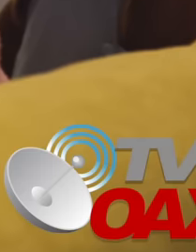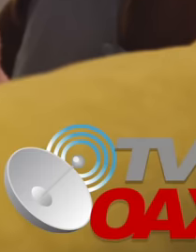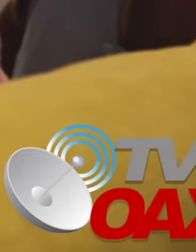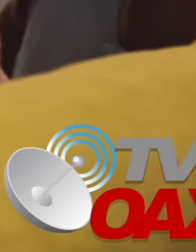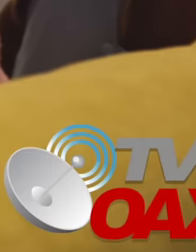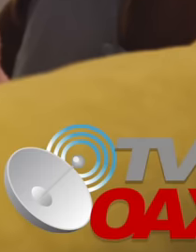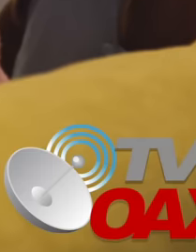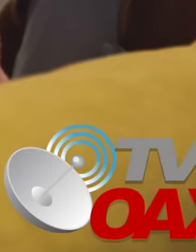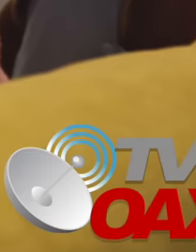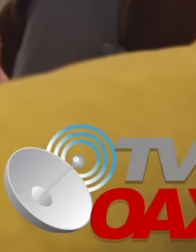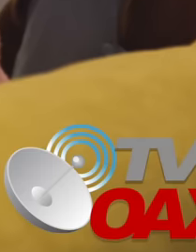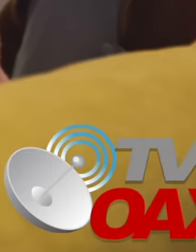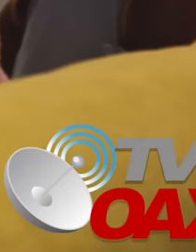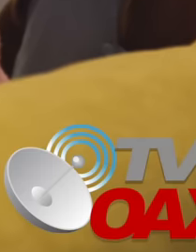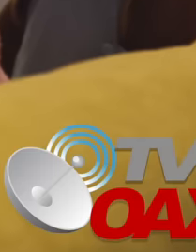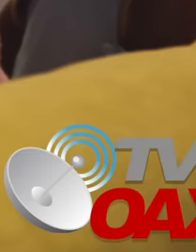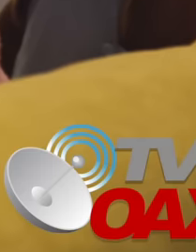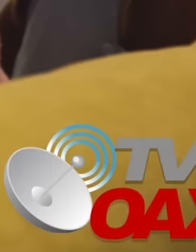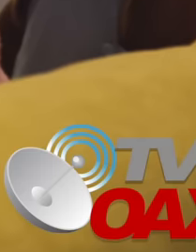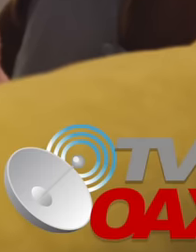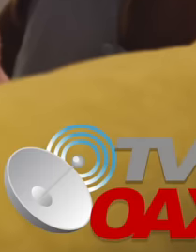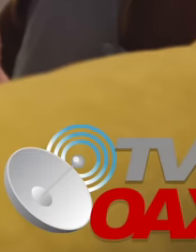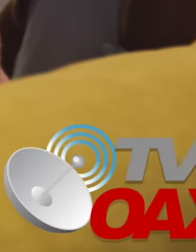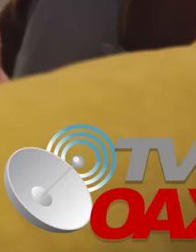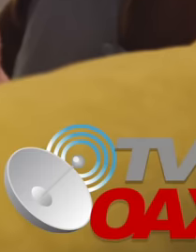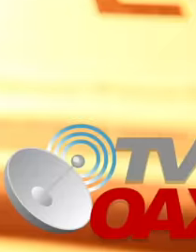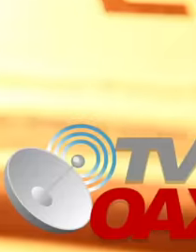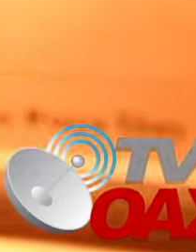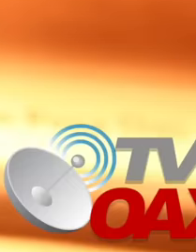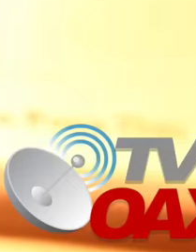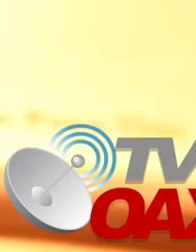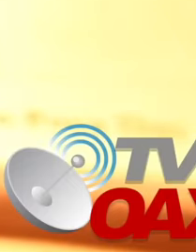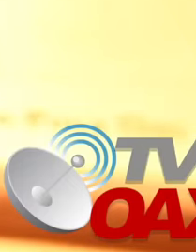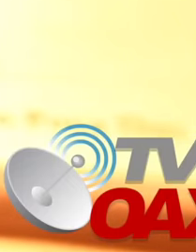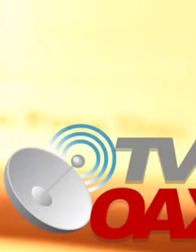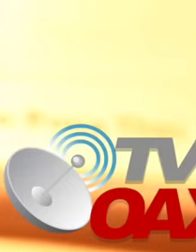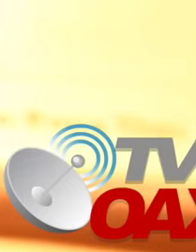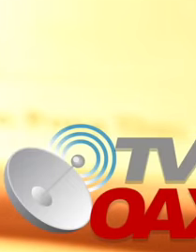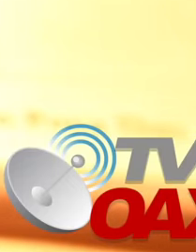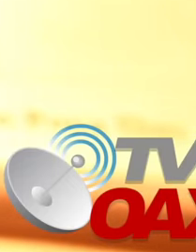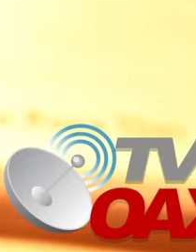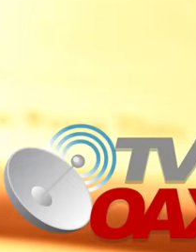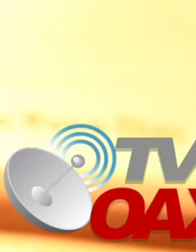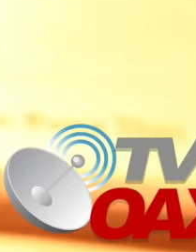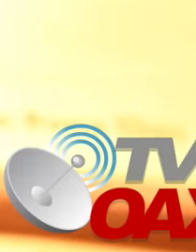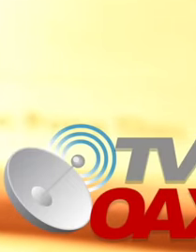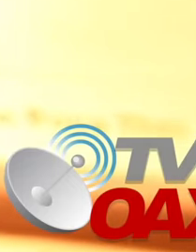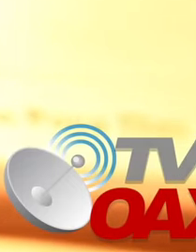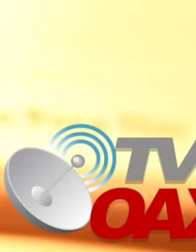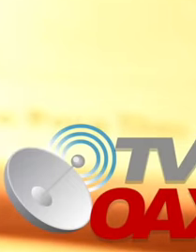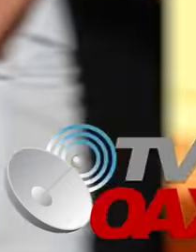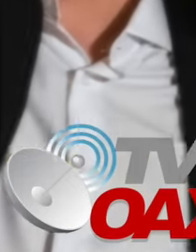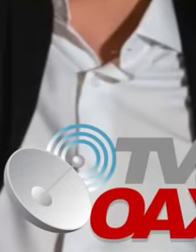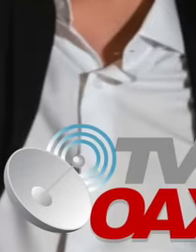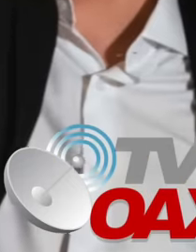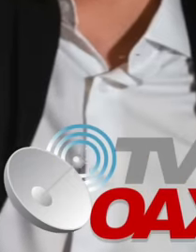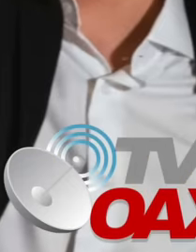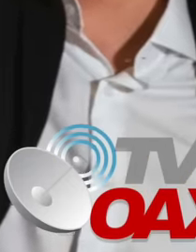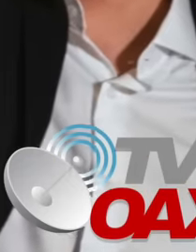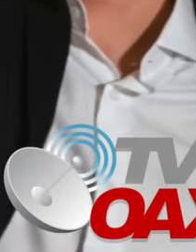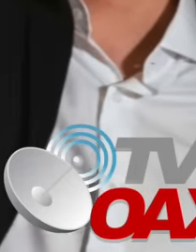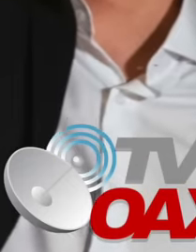y todas a votar. Claudia Sheinbaum, presidenta, candidata de la coalición. Faltan solamente días para conocer quién será la